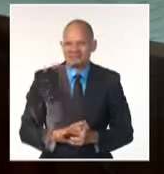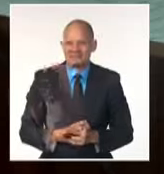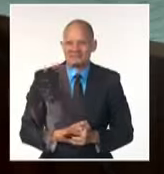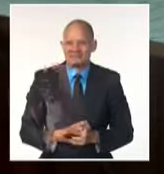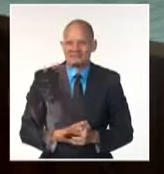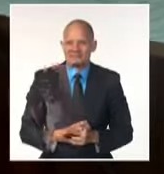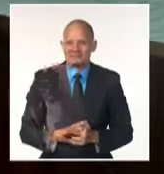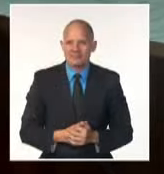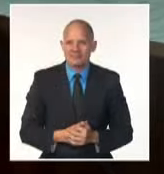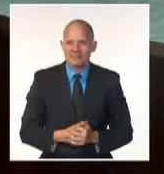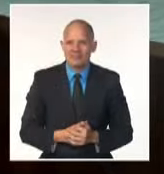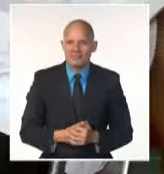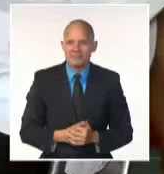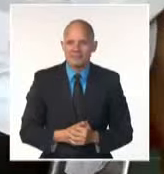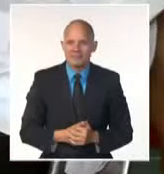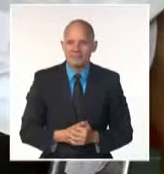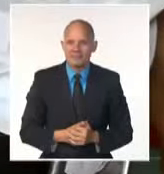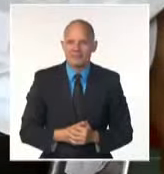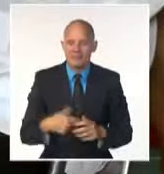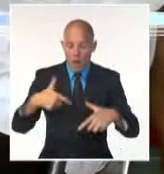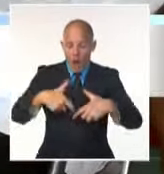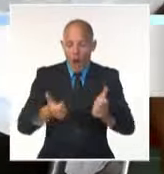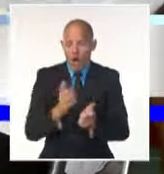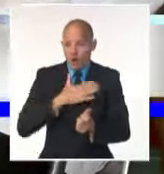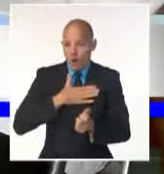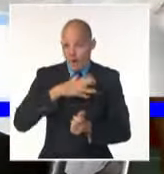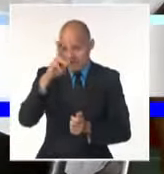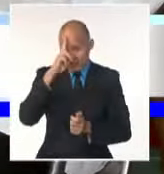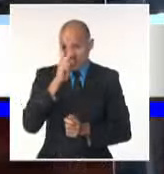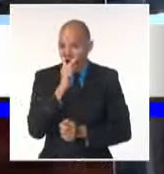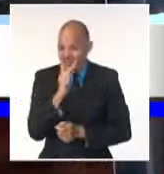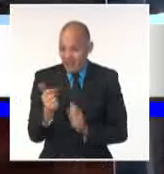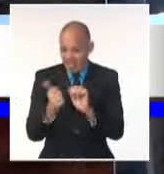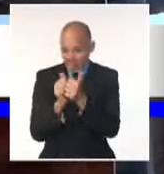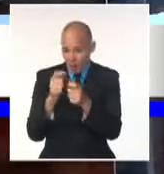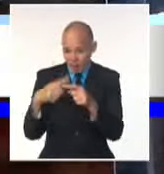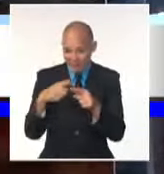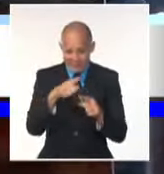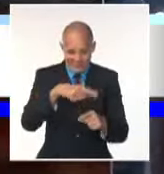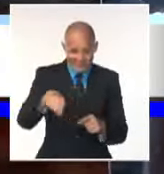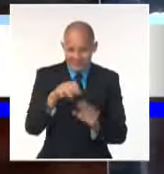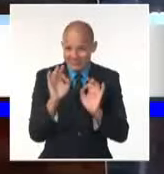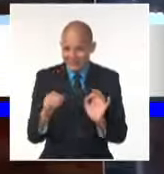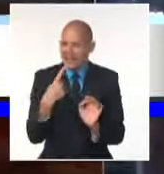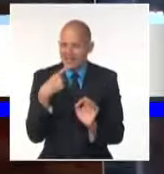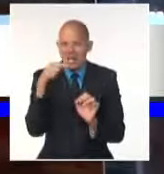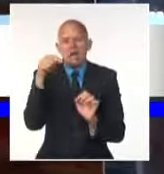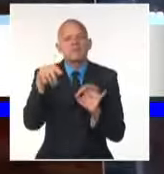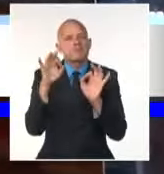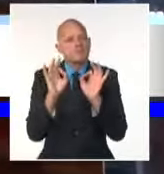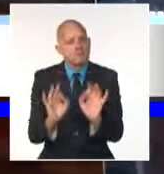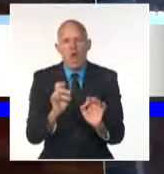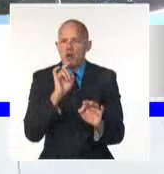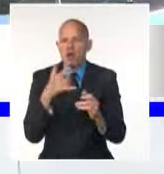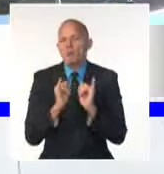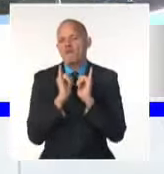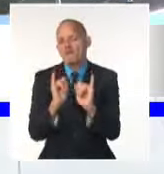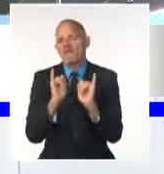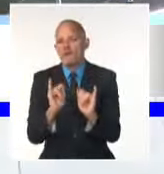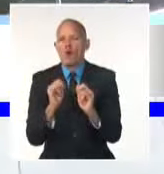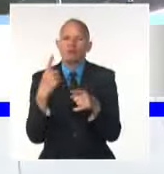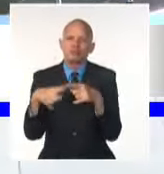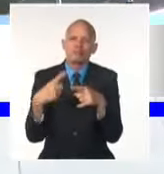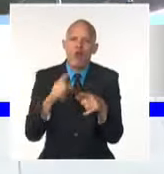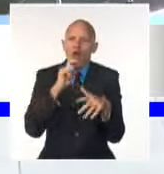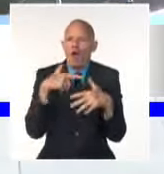El Congreso de Medicina Deportiva CIEMMEDES 2024 confirma que es el espacio idóneo para actualizar e intercambiar conocimientos sobre